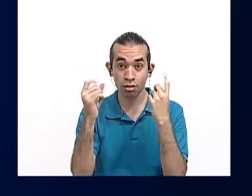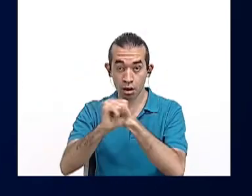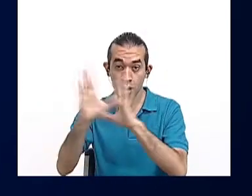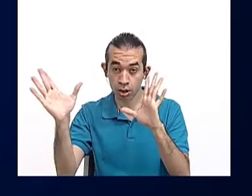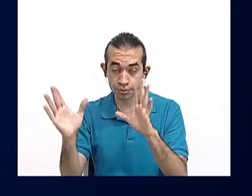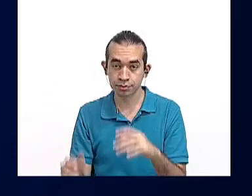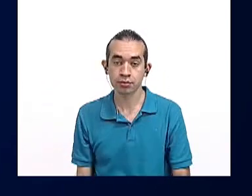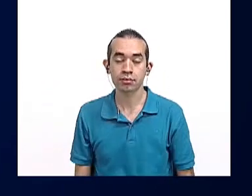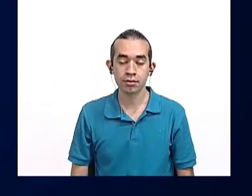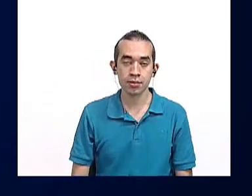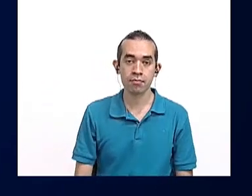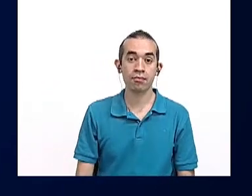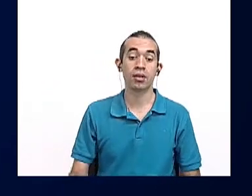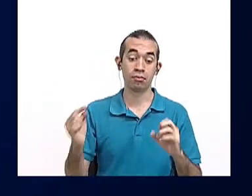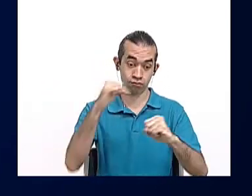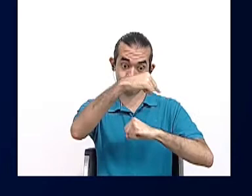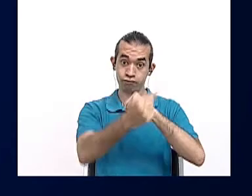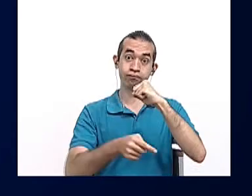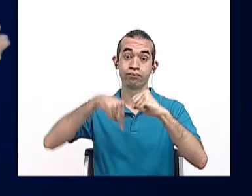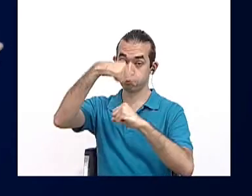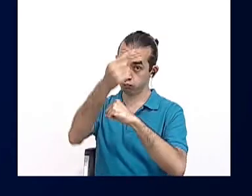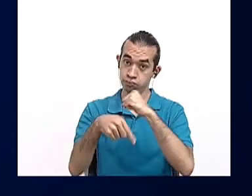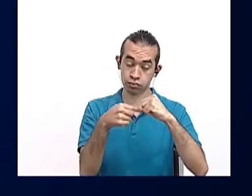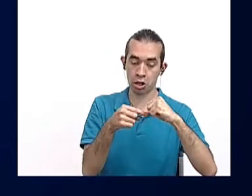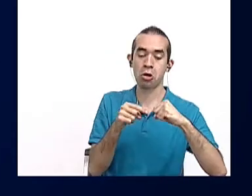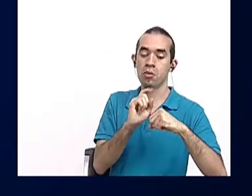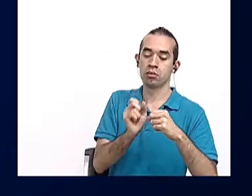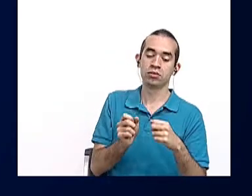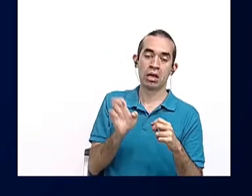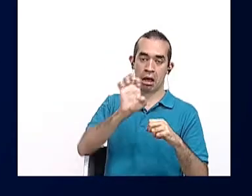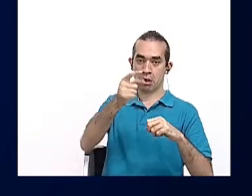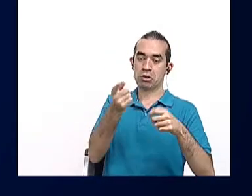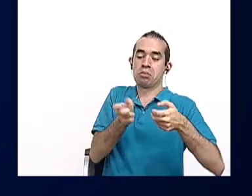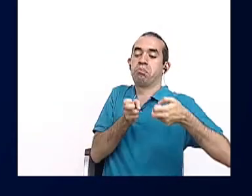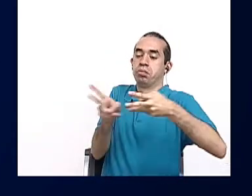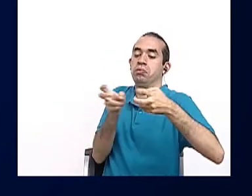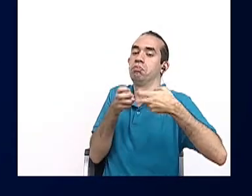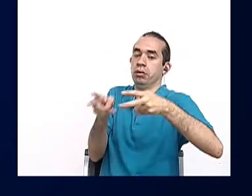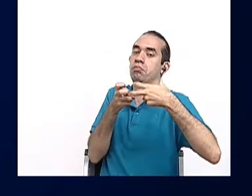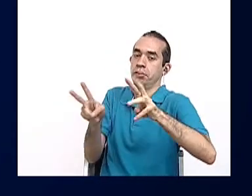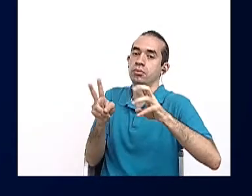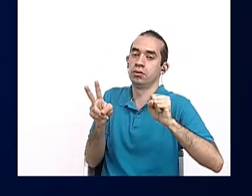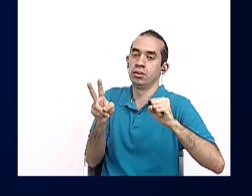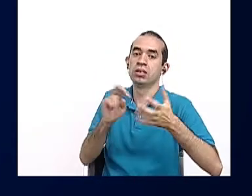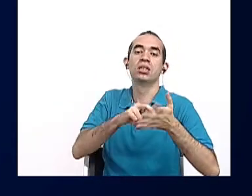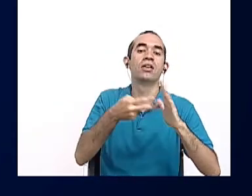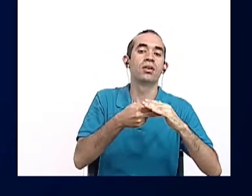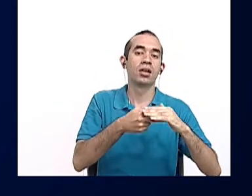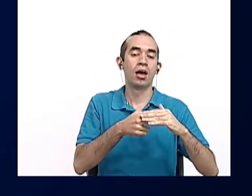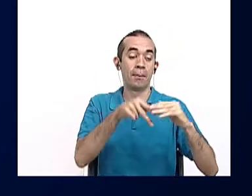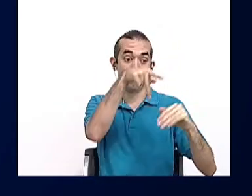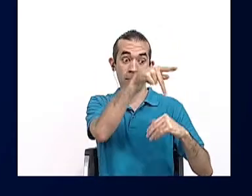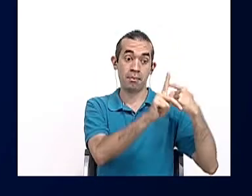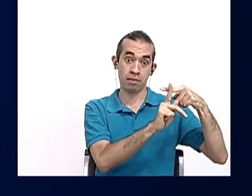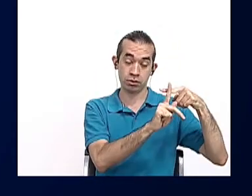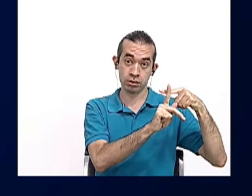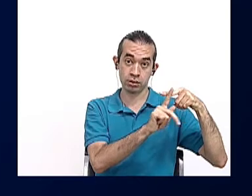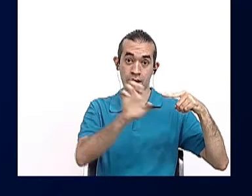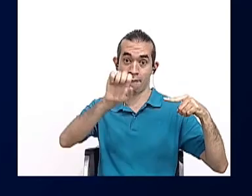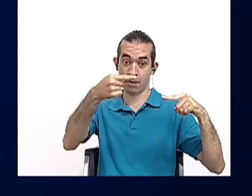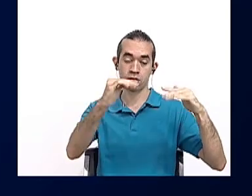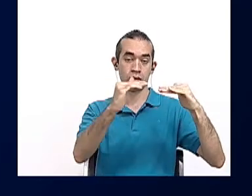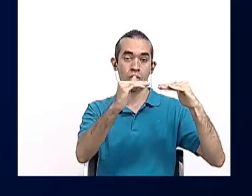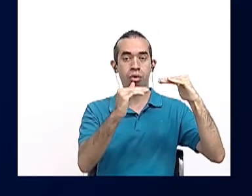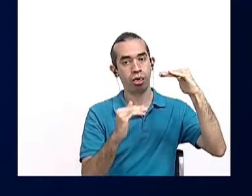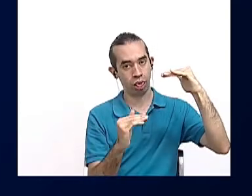Y cuando el átomo más bien cede sus electrones, le quedan más protones, ¿cierto? Entonces